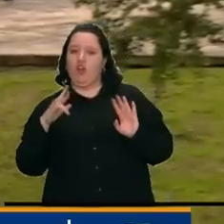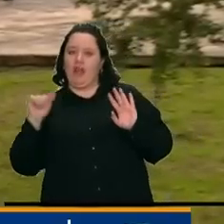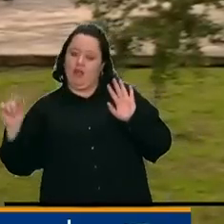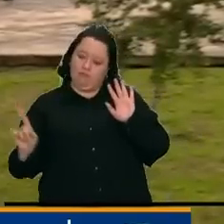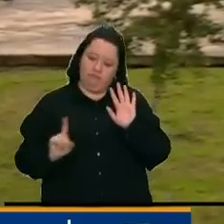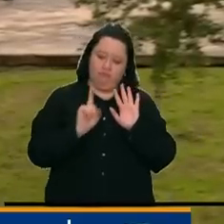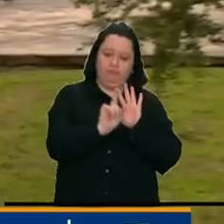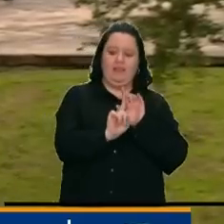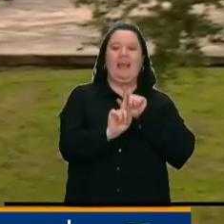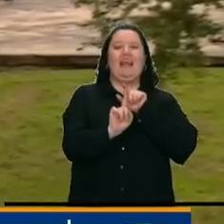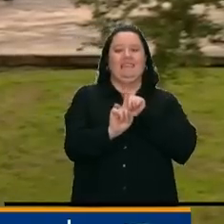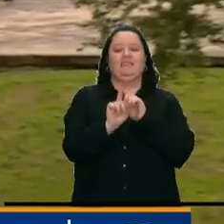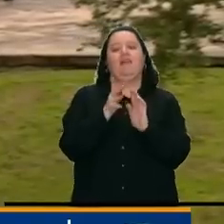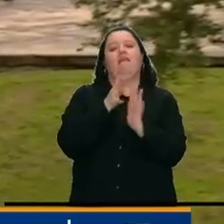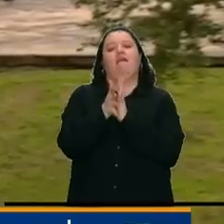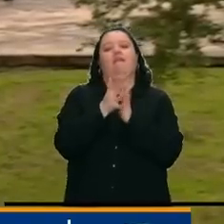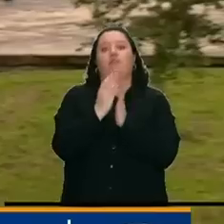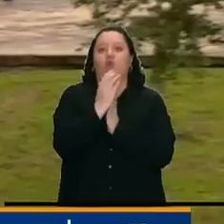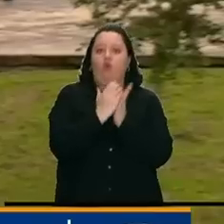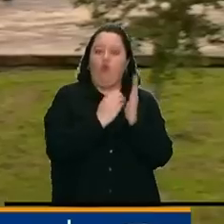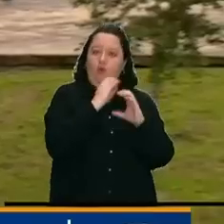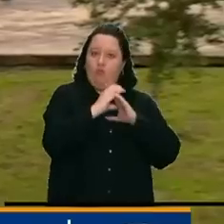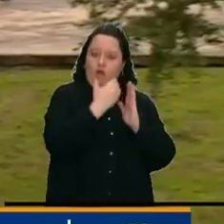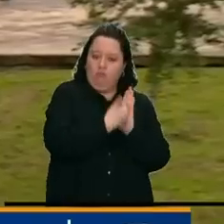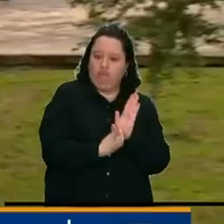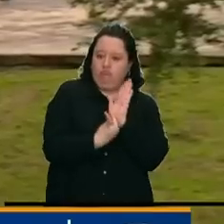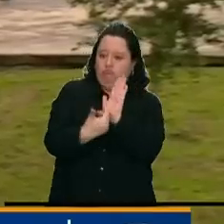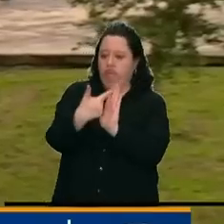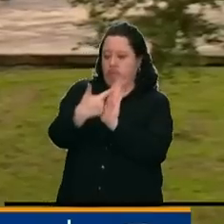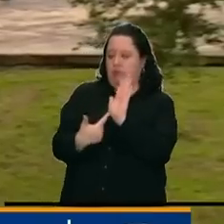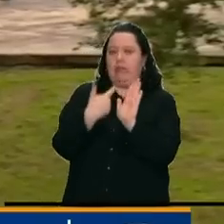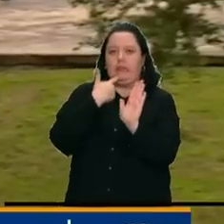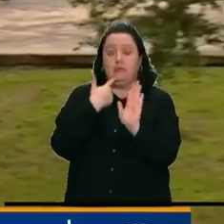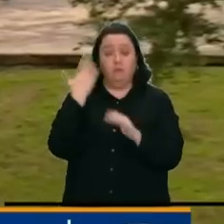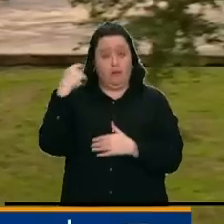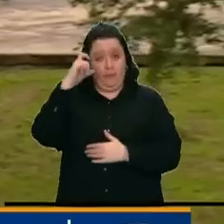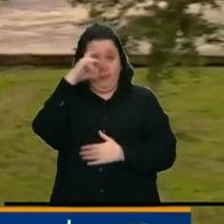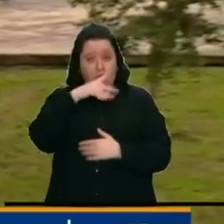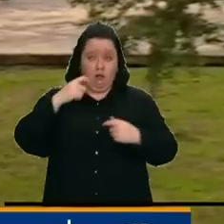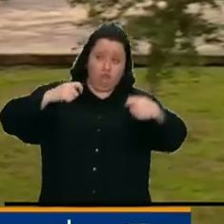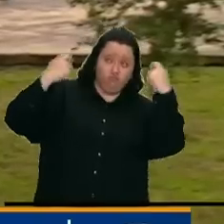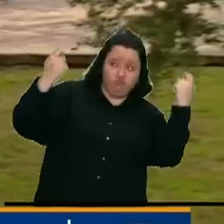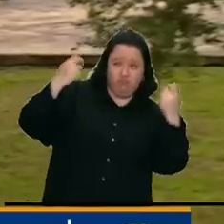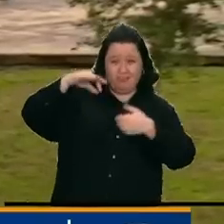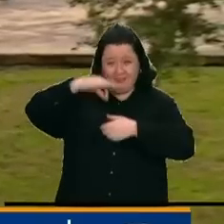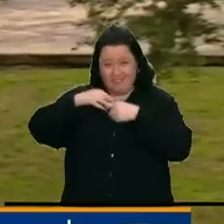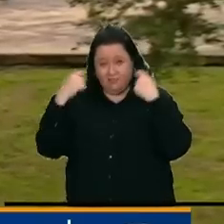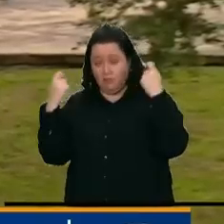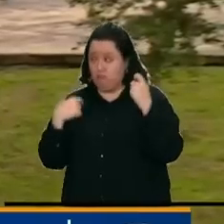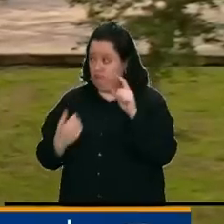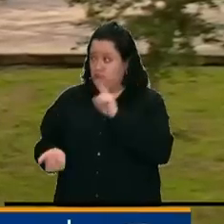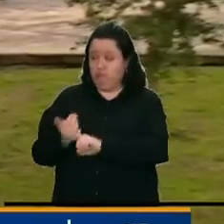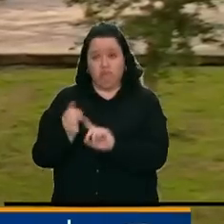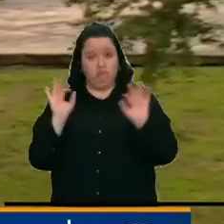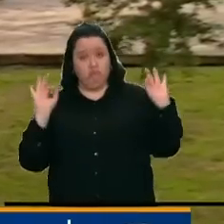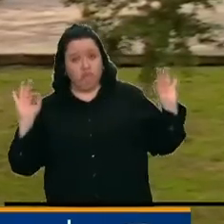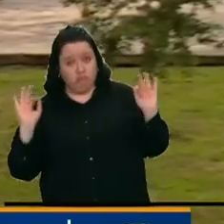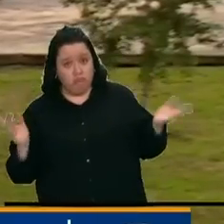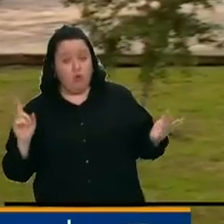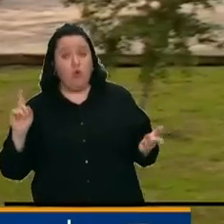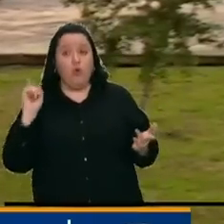mencionó incluso en este comunicado en donde ellos emiten que la campaña que lideró Gustavo Petro fue exitosa. Porque incluso las